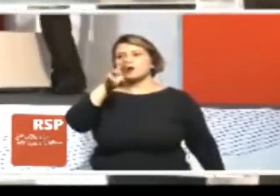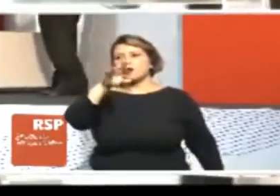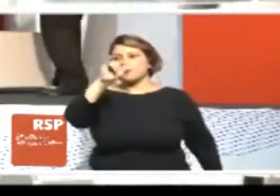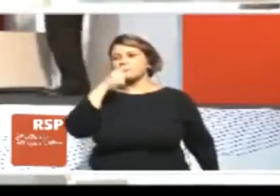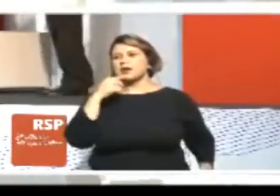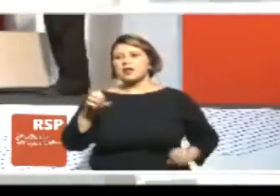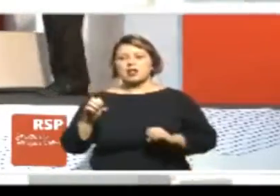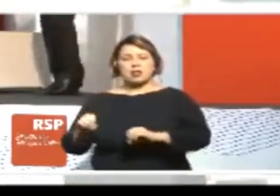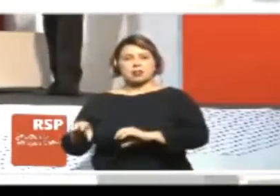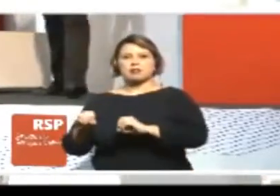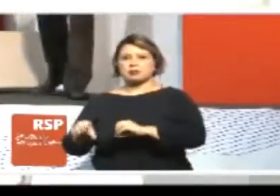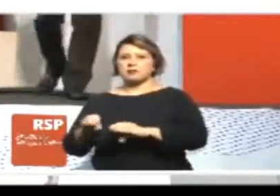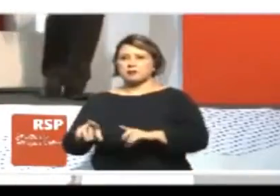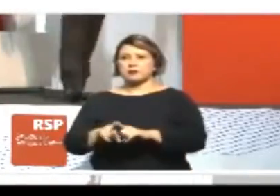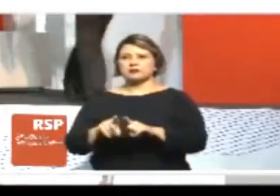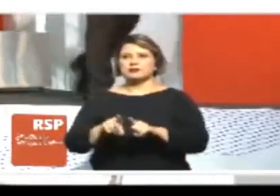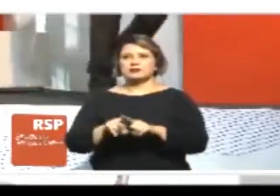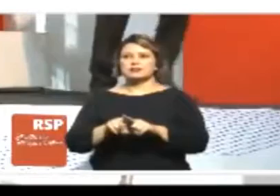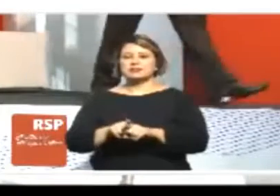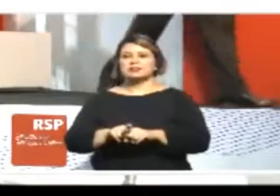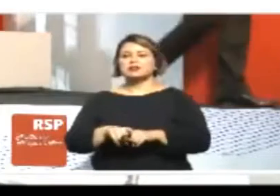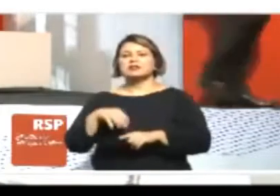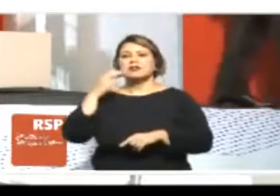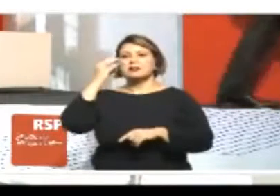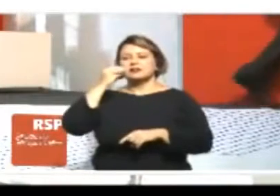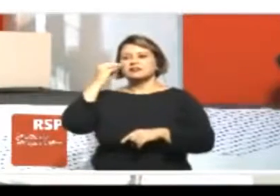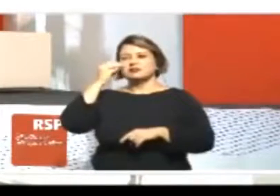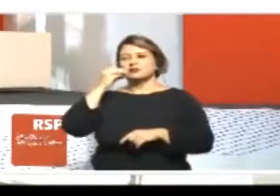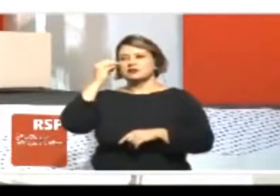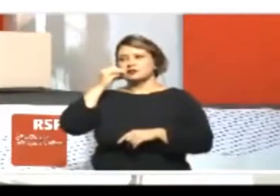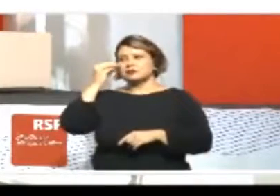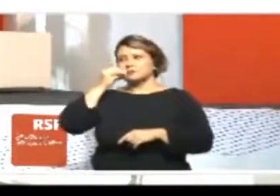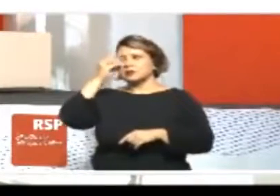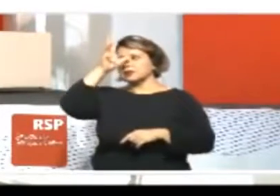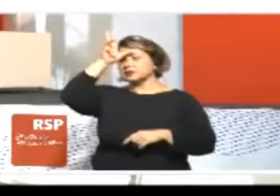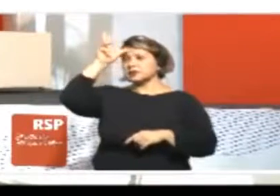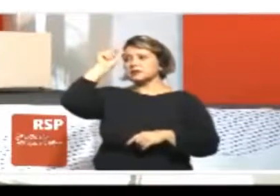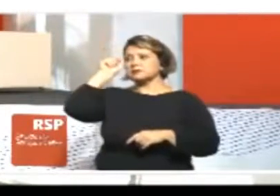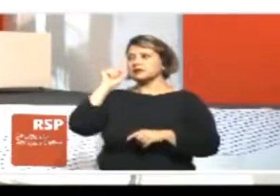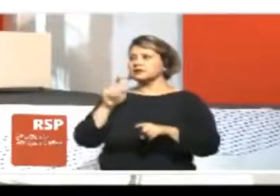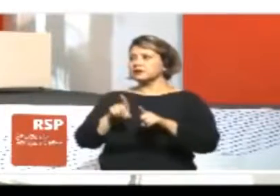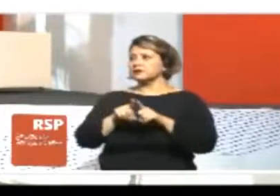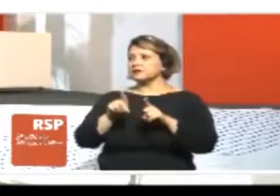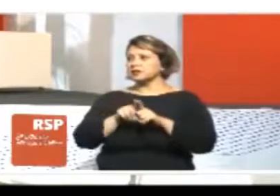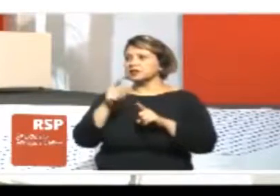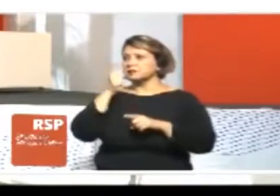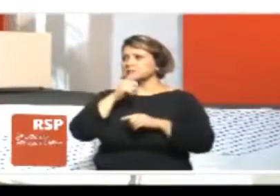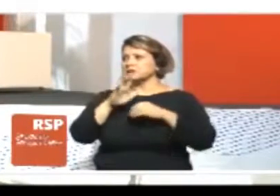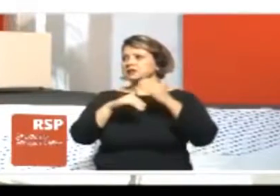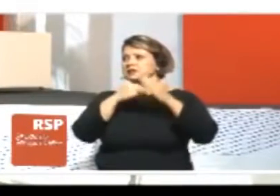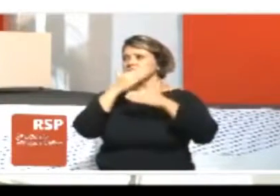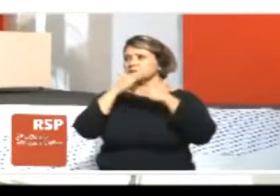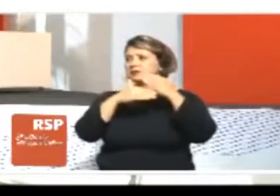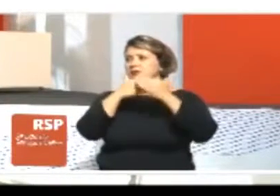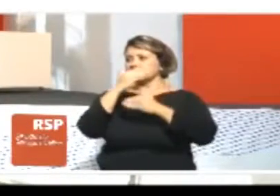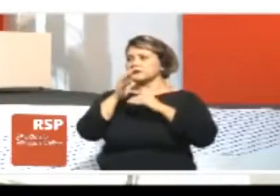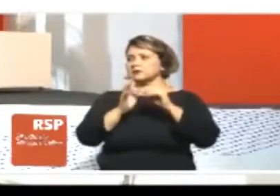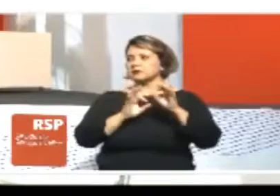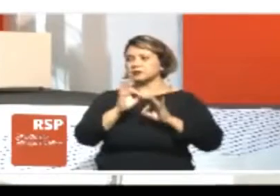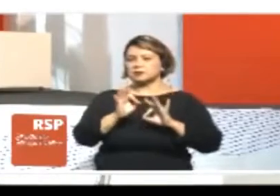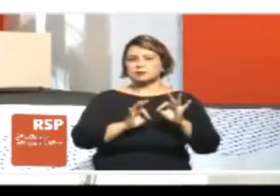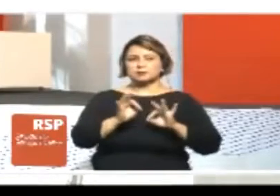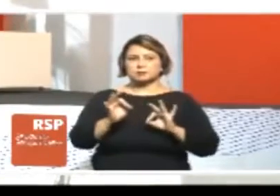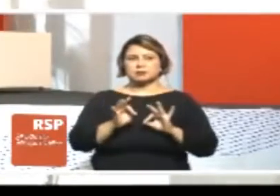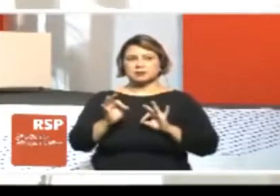la experiencia de aquellos alcaldes tienden a promover la capacidad organizacional, en este caso la capacidad